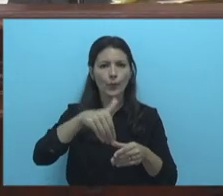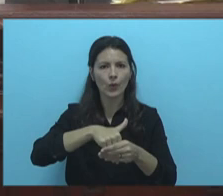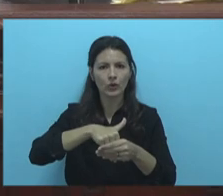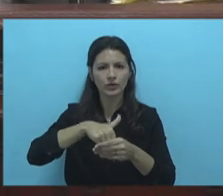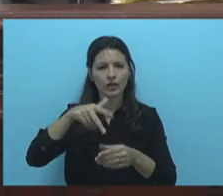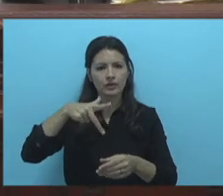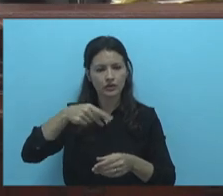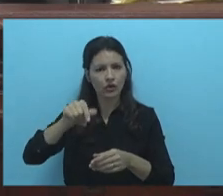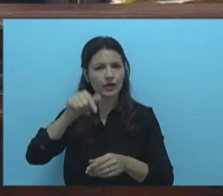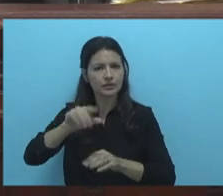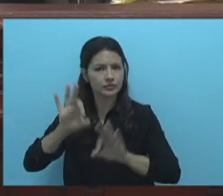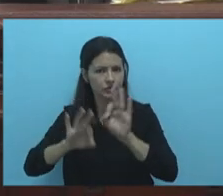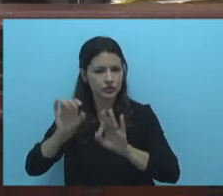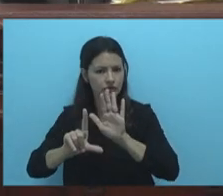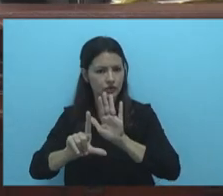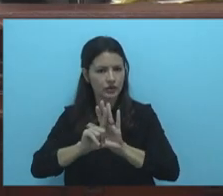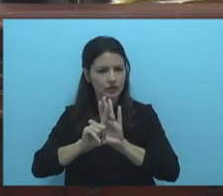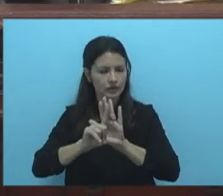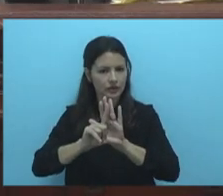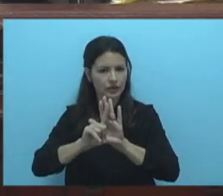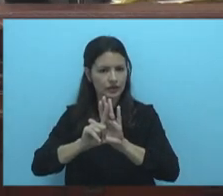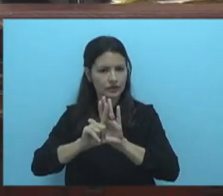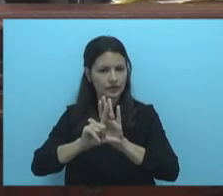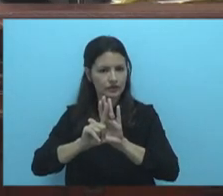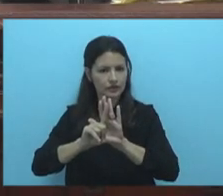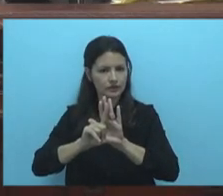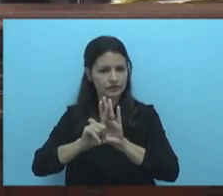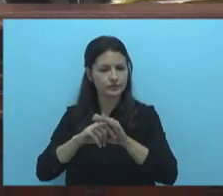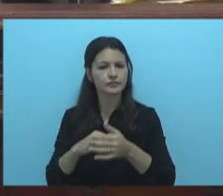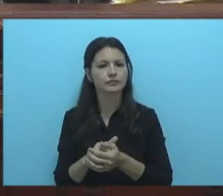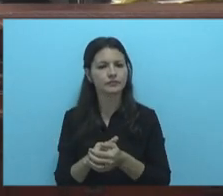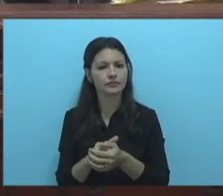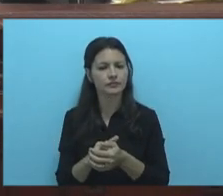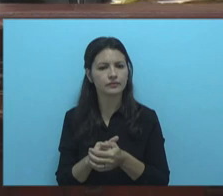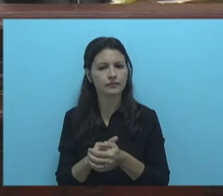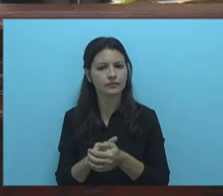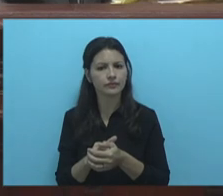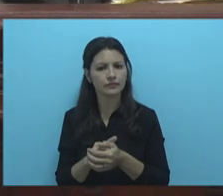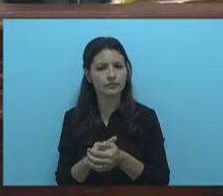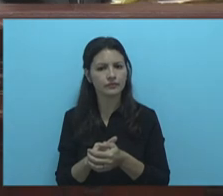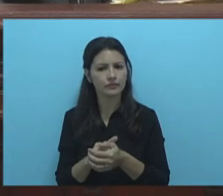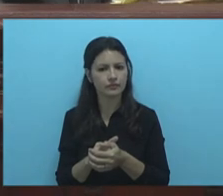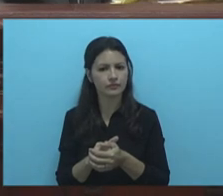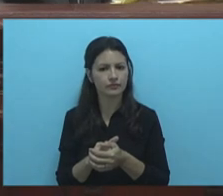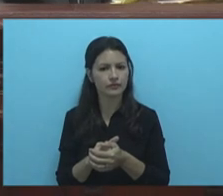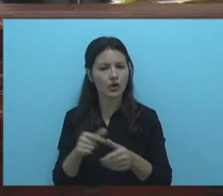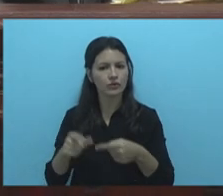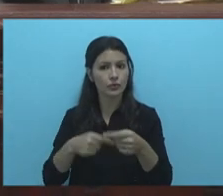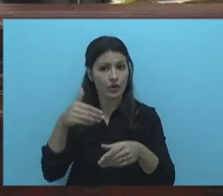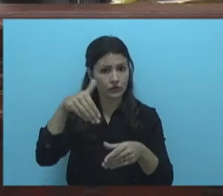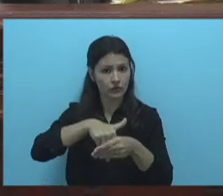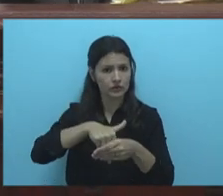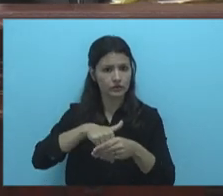a favor de aceptar el veto del Poder Ejecutivo. A votación, el veto del Poder Ejecutivo.